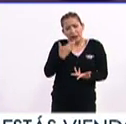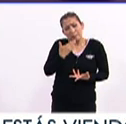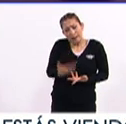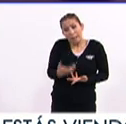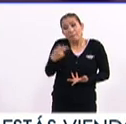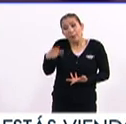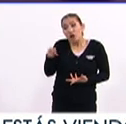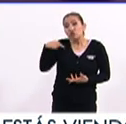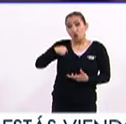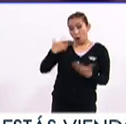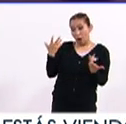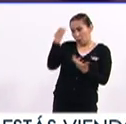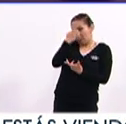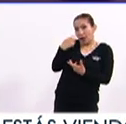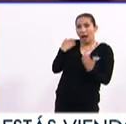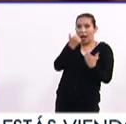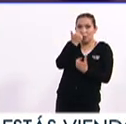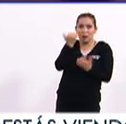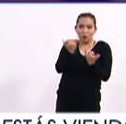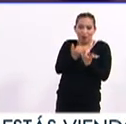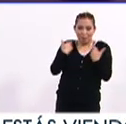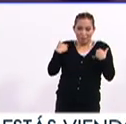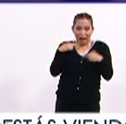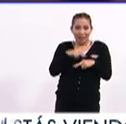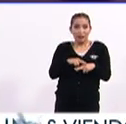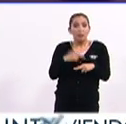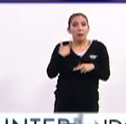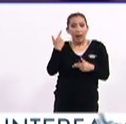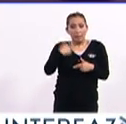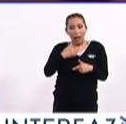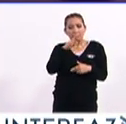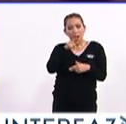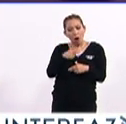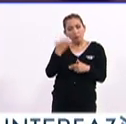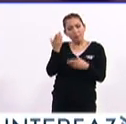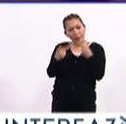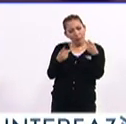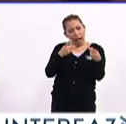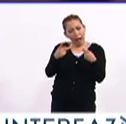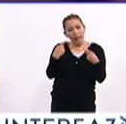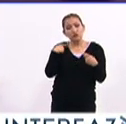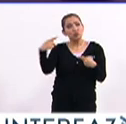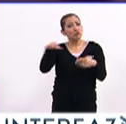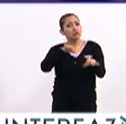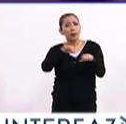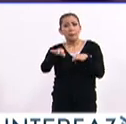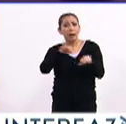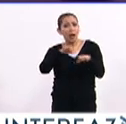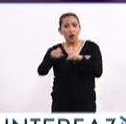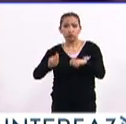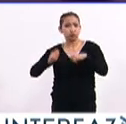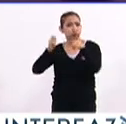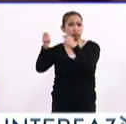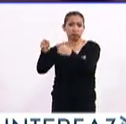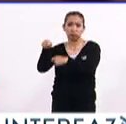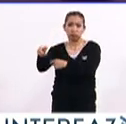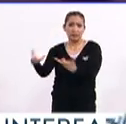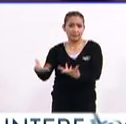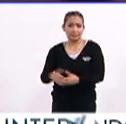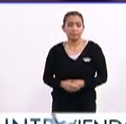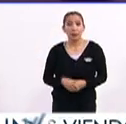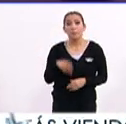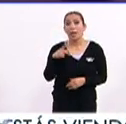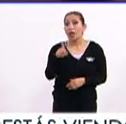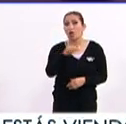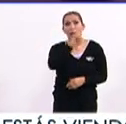ellos evalúan a sus alumnos, para cada día estar mejor preparados en la gran tarea de que se les ha encomendado,